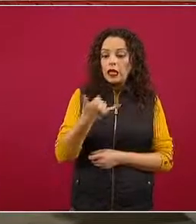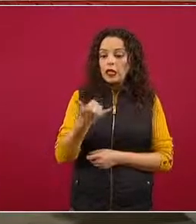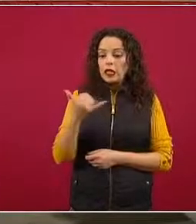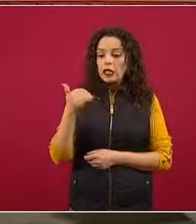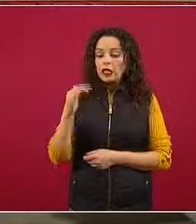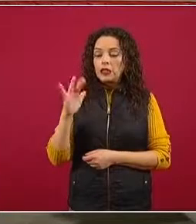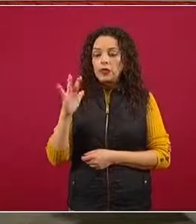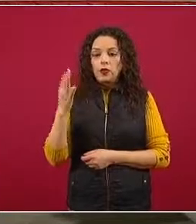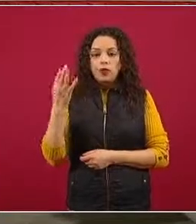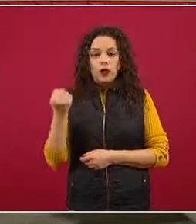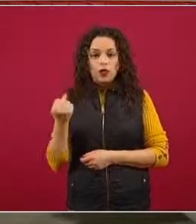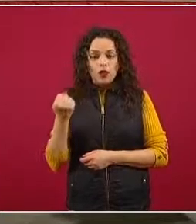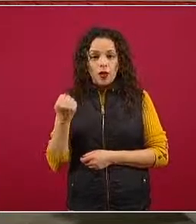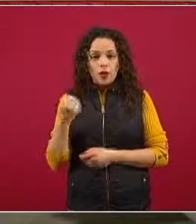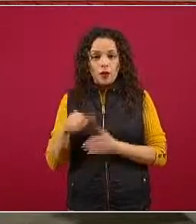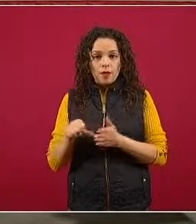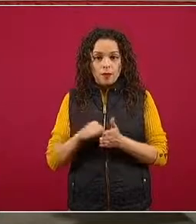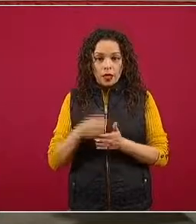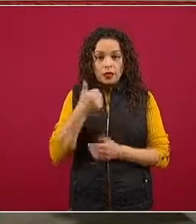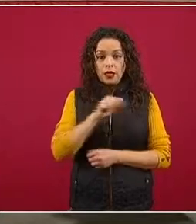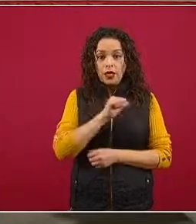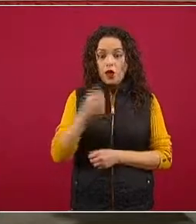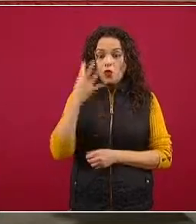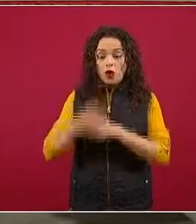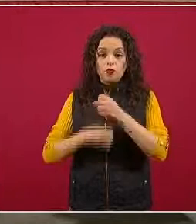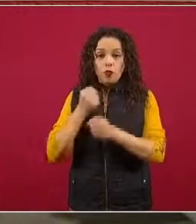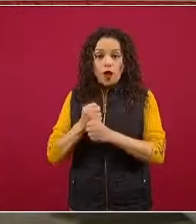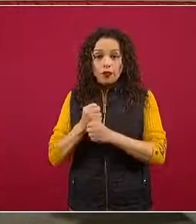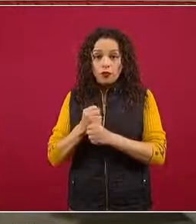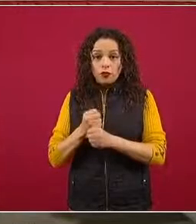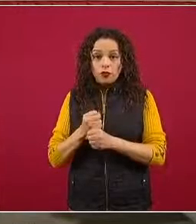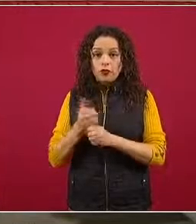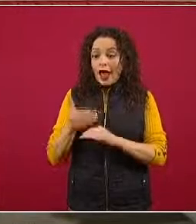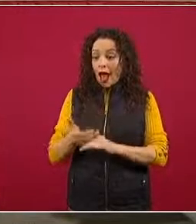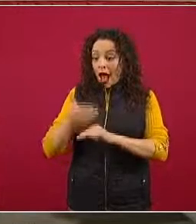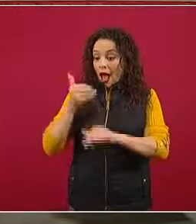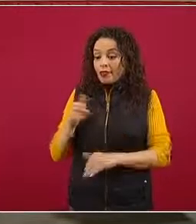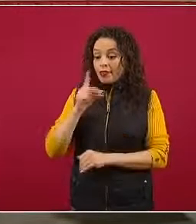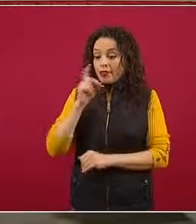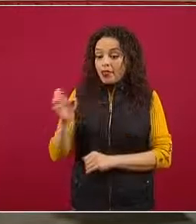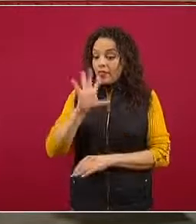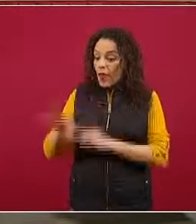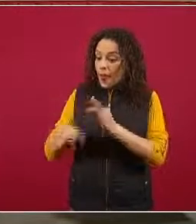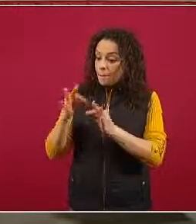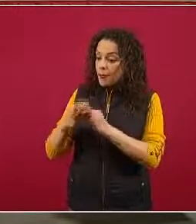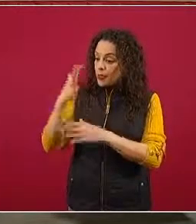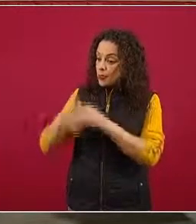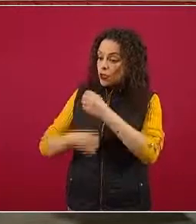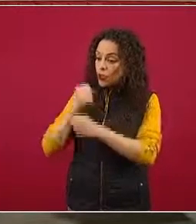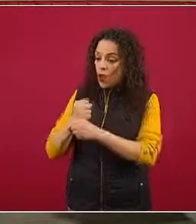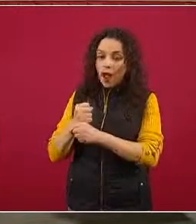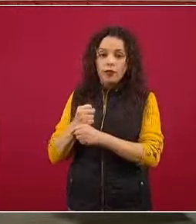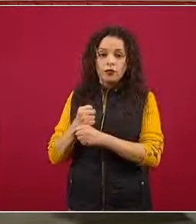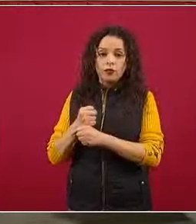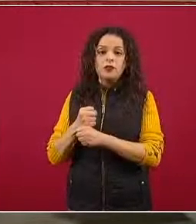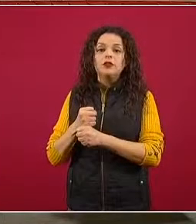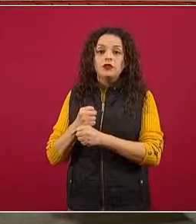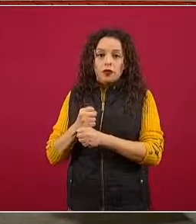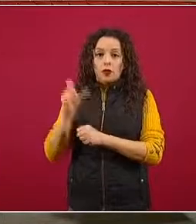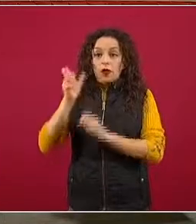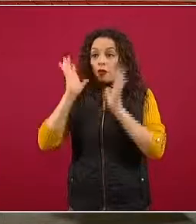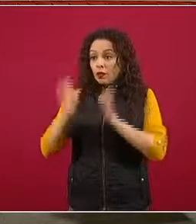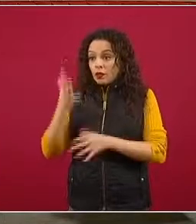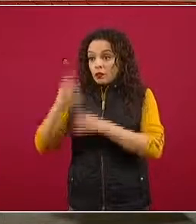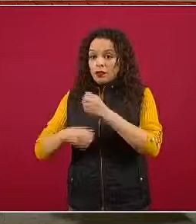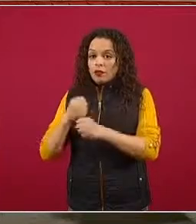6 meses a 4 años cumplidos, antes de cumplir los 5 años, a partir de los 5 años ya no se les aplica la